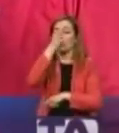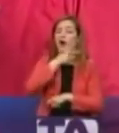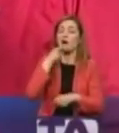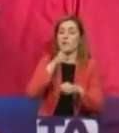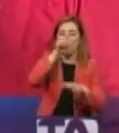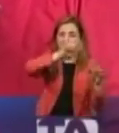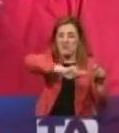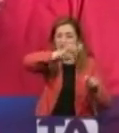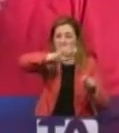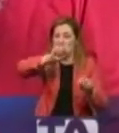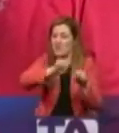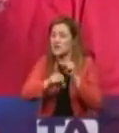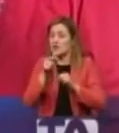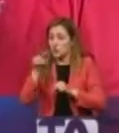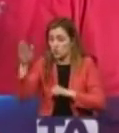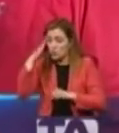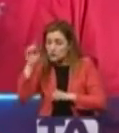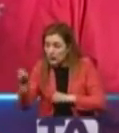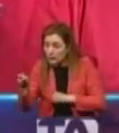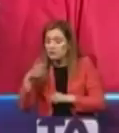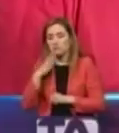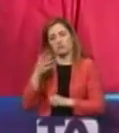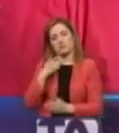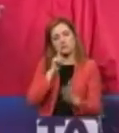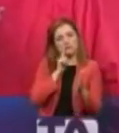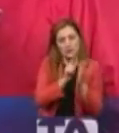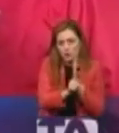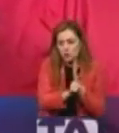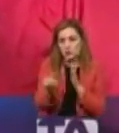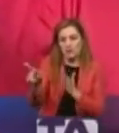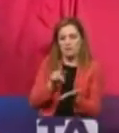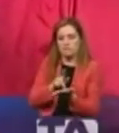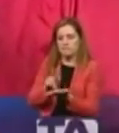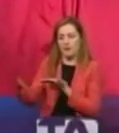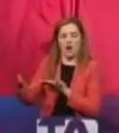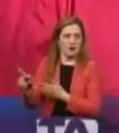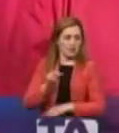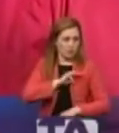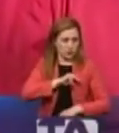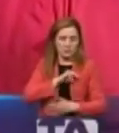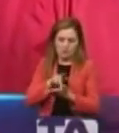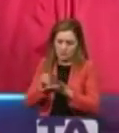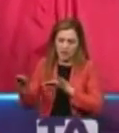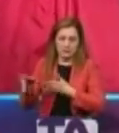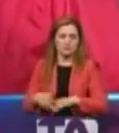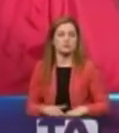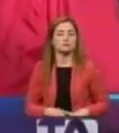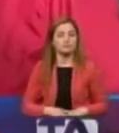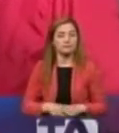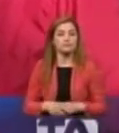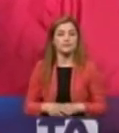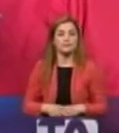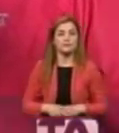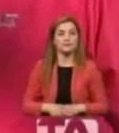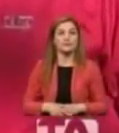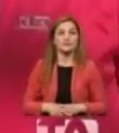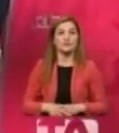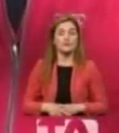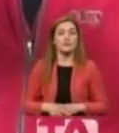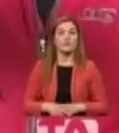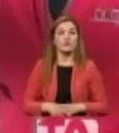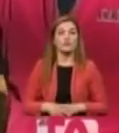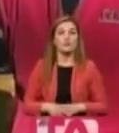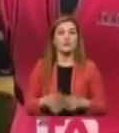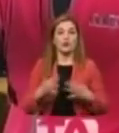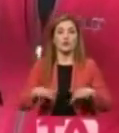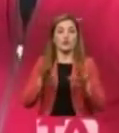promover de una forma positiva, estimular el que haya denuncias y podamos localizar a los culpables. Importantísimo